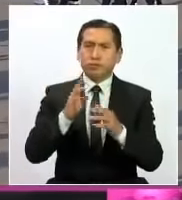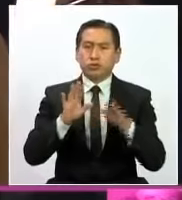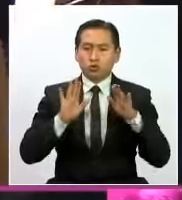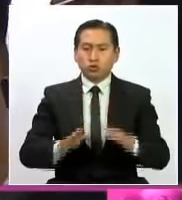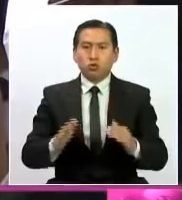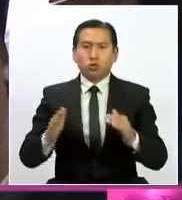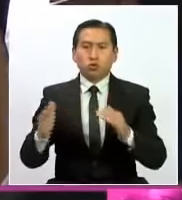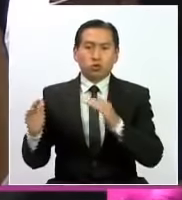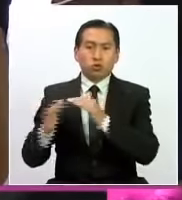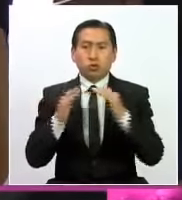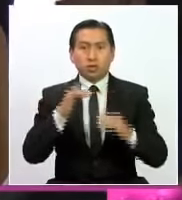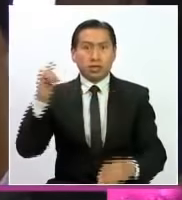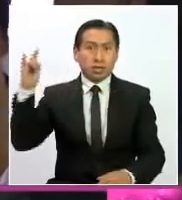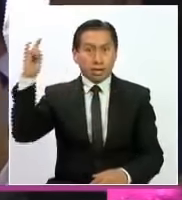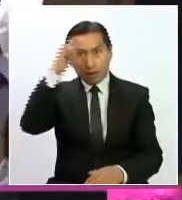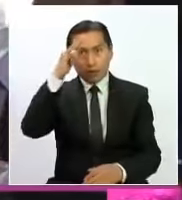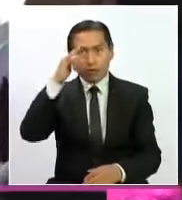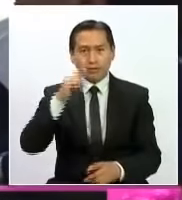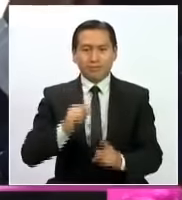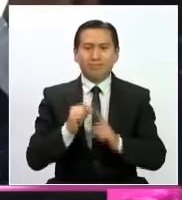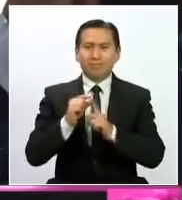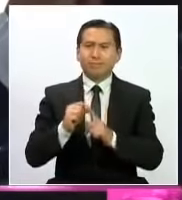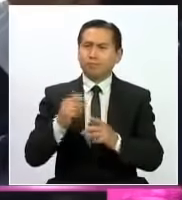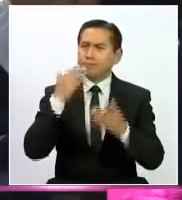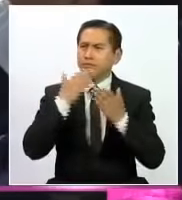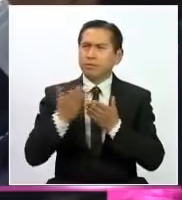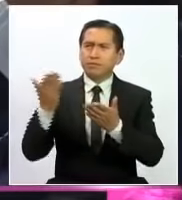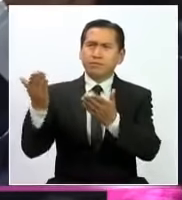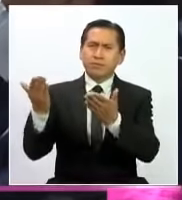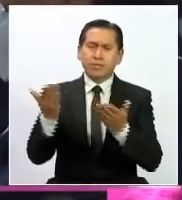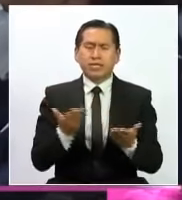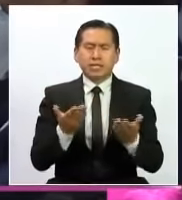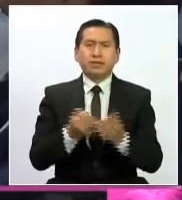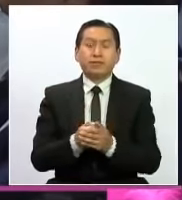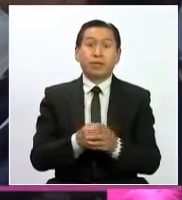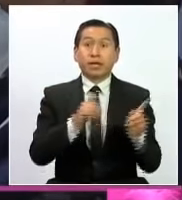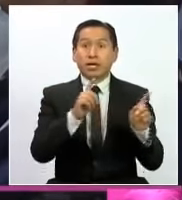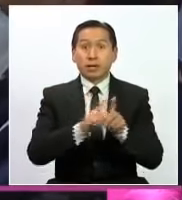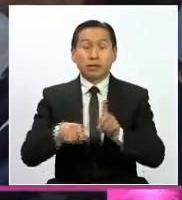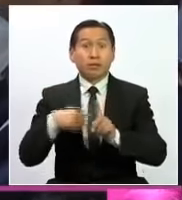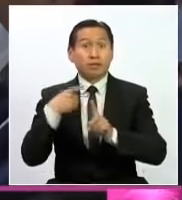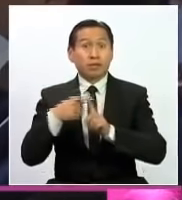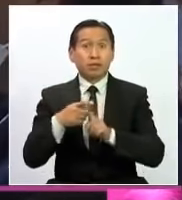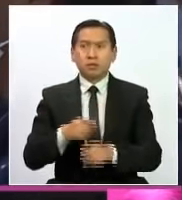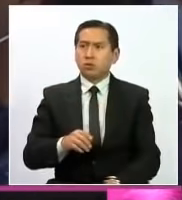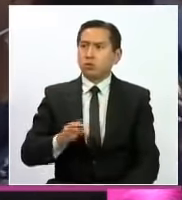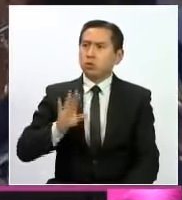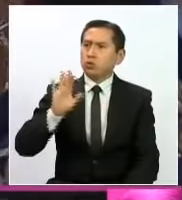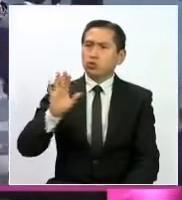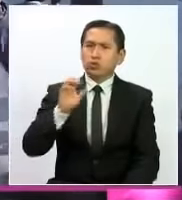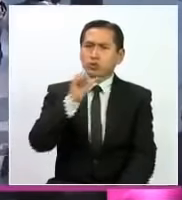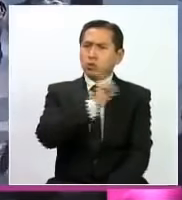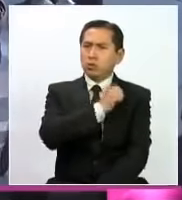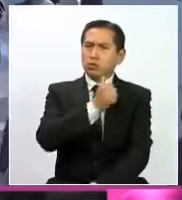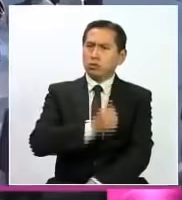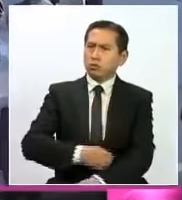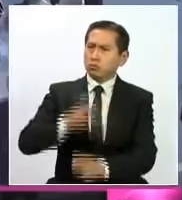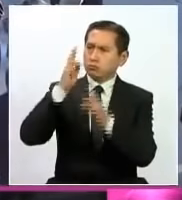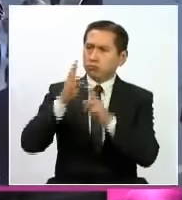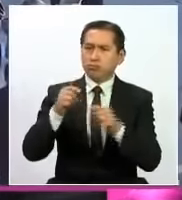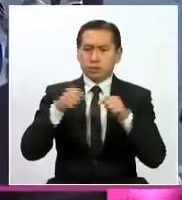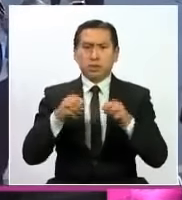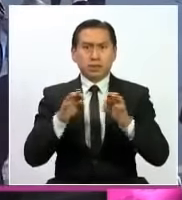quiero darle la más cordial bienvenida, asimismo, a su autoridad en este acto tan